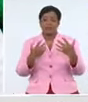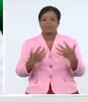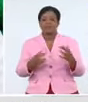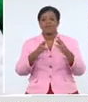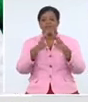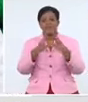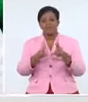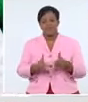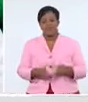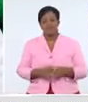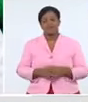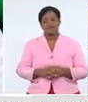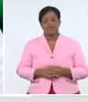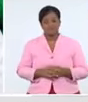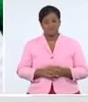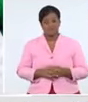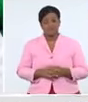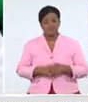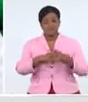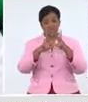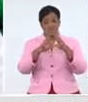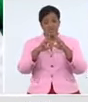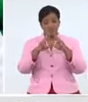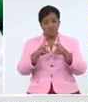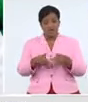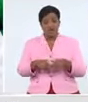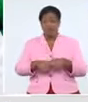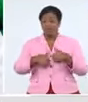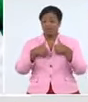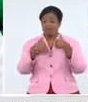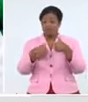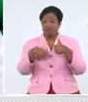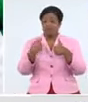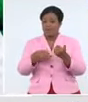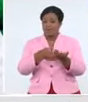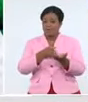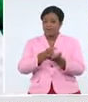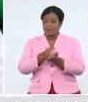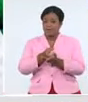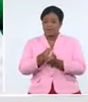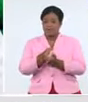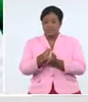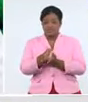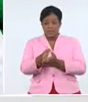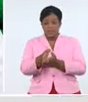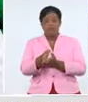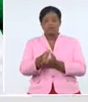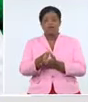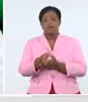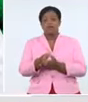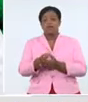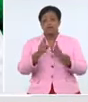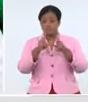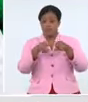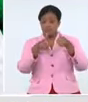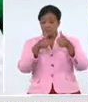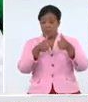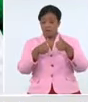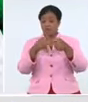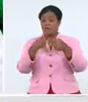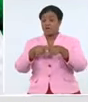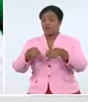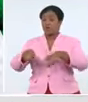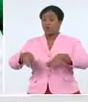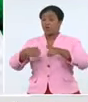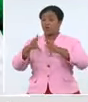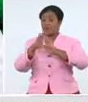sea, han dado un importante resultado que hay que seguirlo acompañando, como decía el profe Durán, con el cumplimiento de las medidas